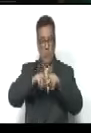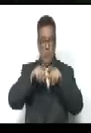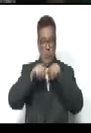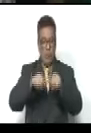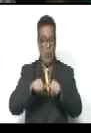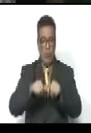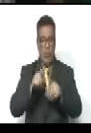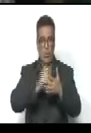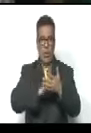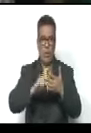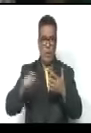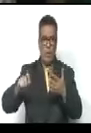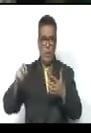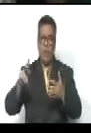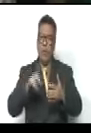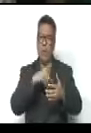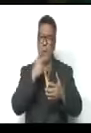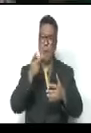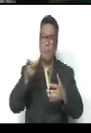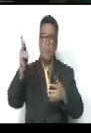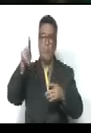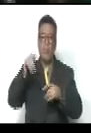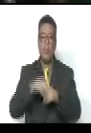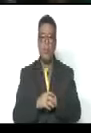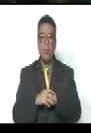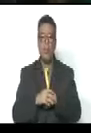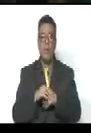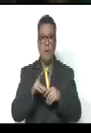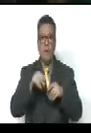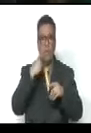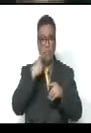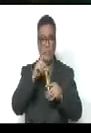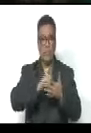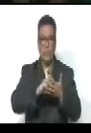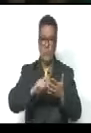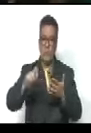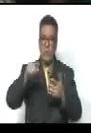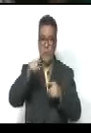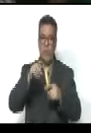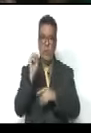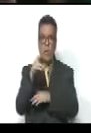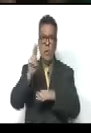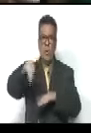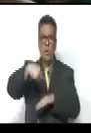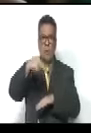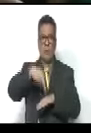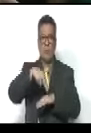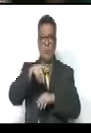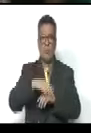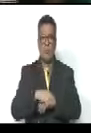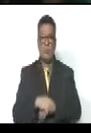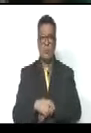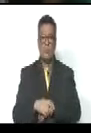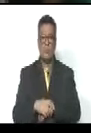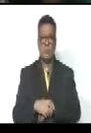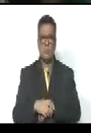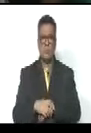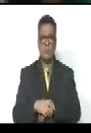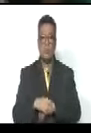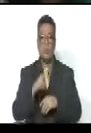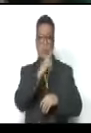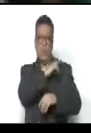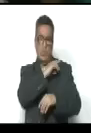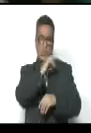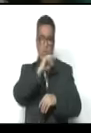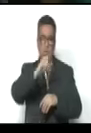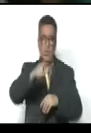dejó escrito sus poemas, fue novelista, y esta Asamblea Nacional o la Junta